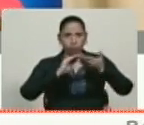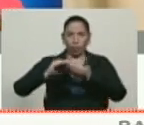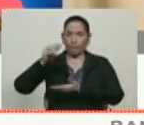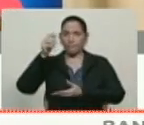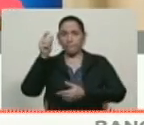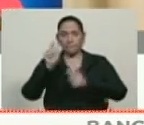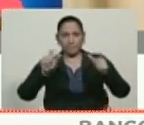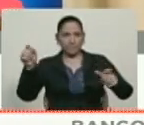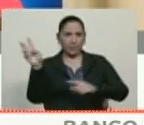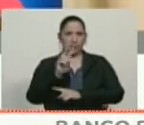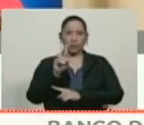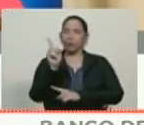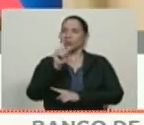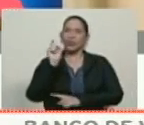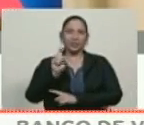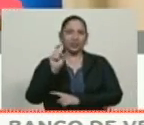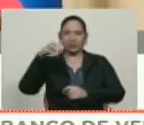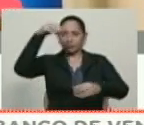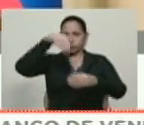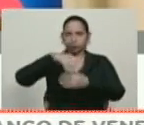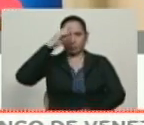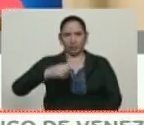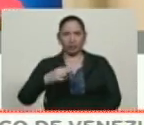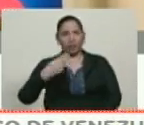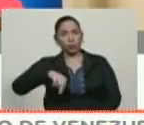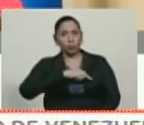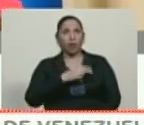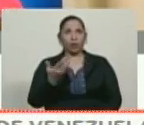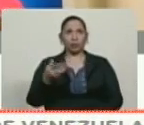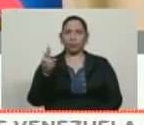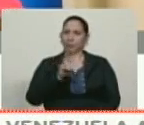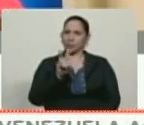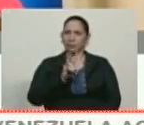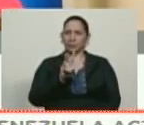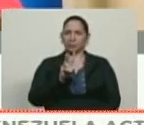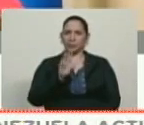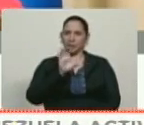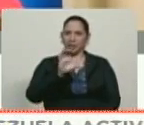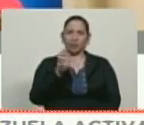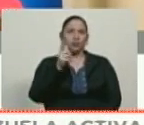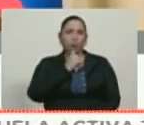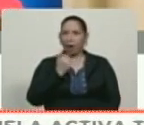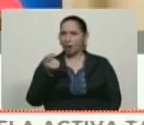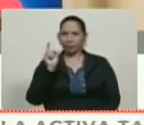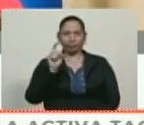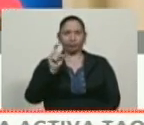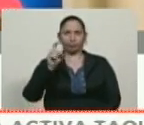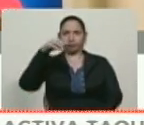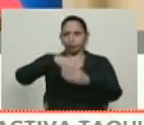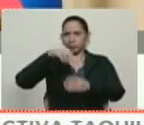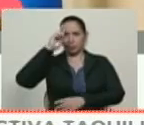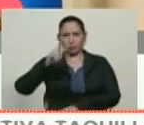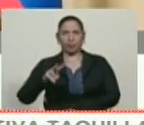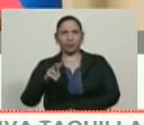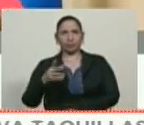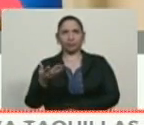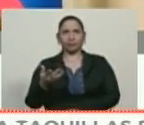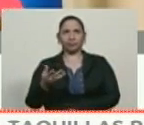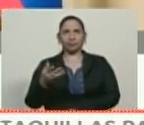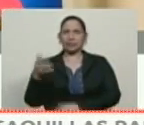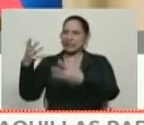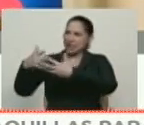Venezuela no necesita una intervención militar, nuestro continente no necesita una intervención militar, ni de los Estados Unidos ni de